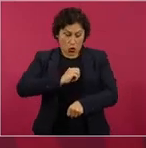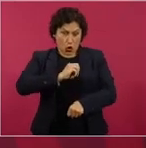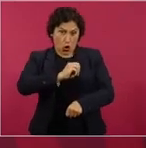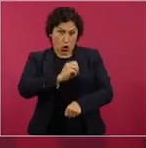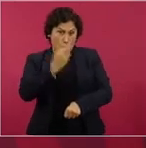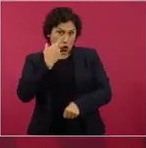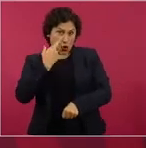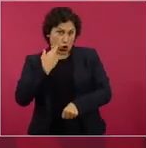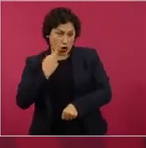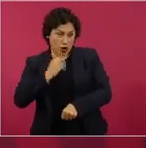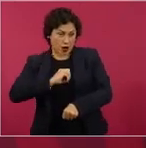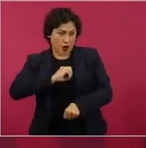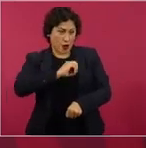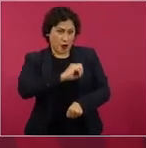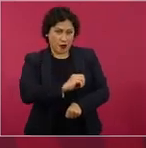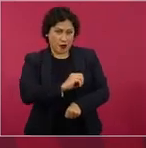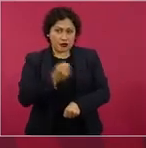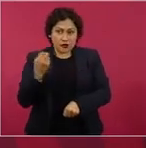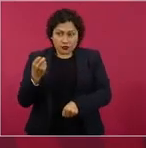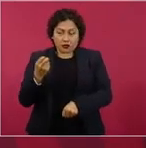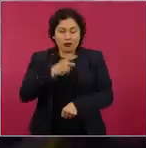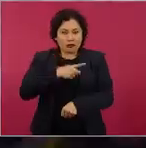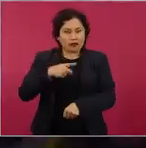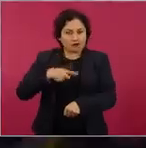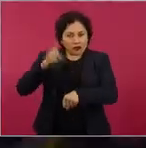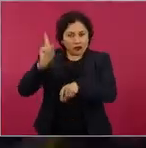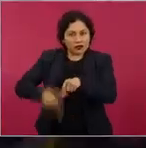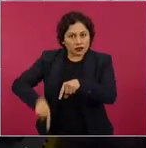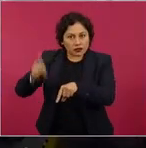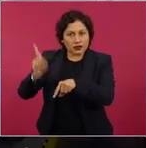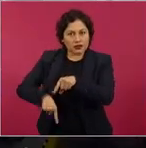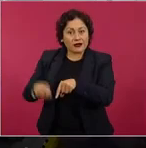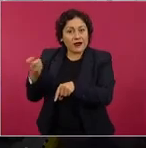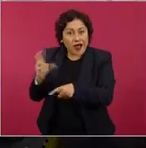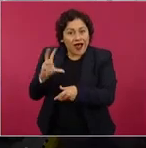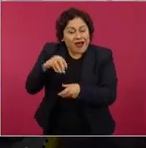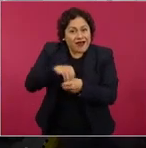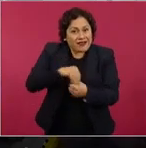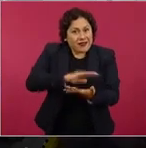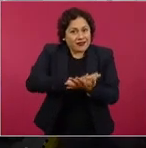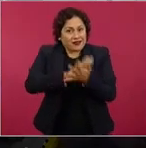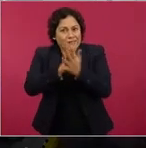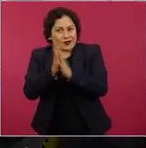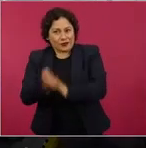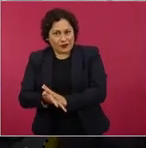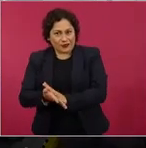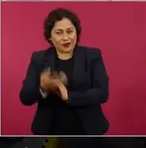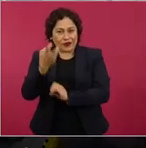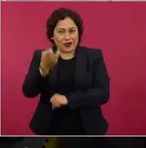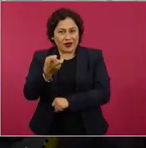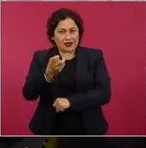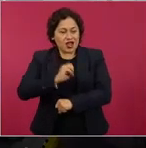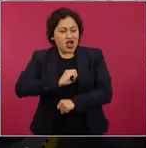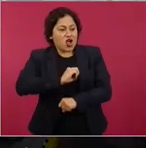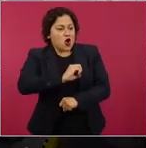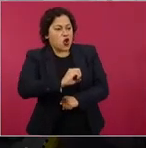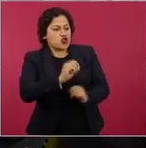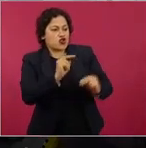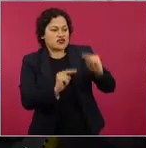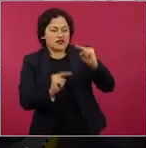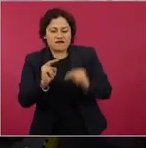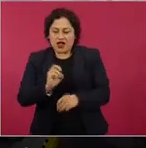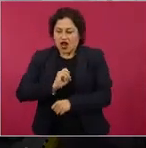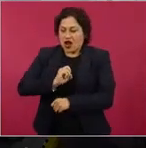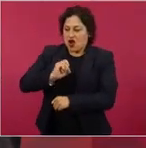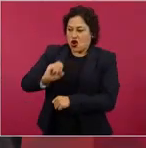Esto es parte del cambio, de la transformación. No al racismo, no al clasismo, no a la discriminación,